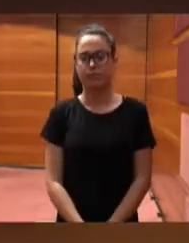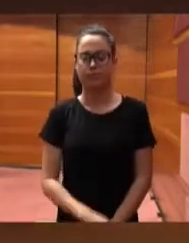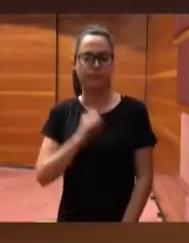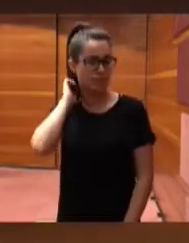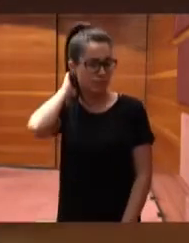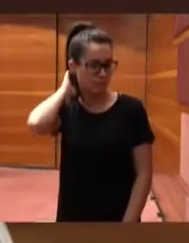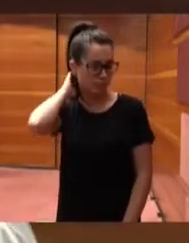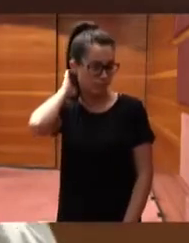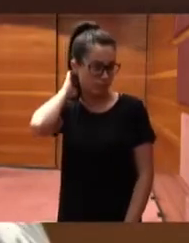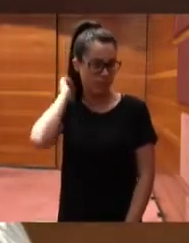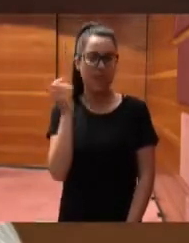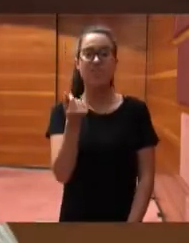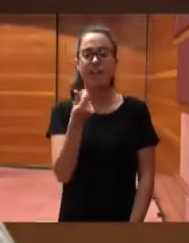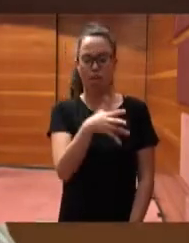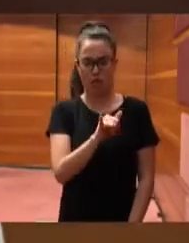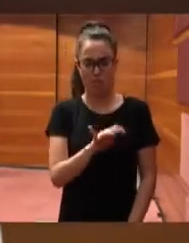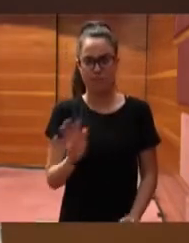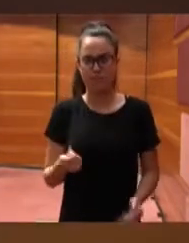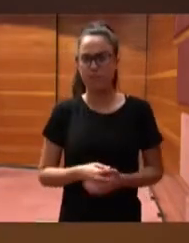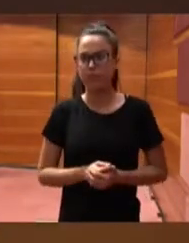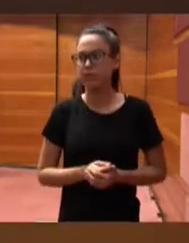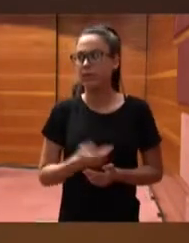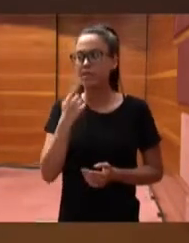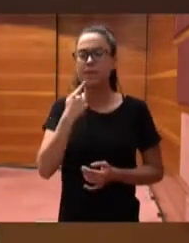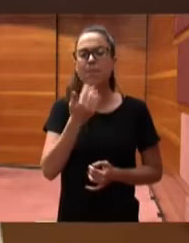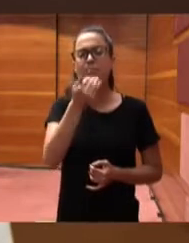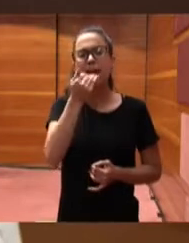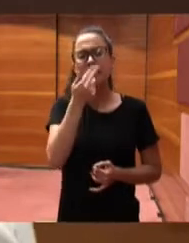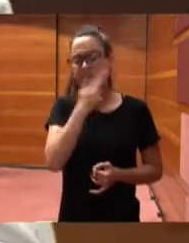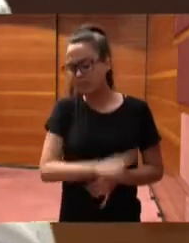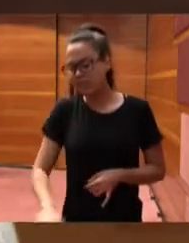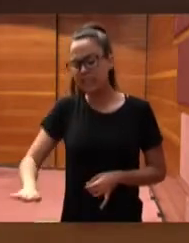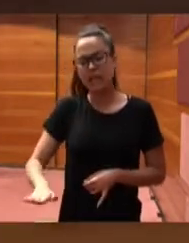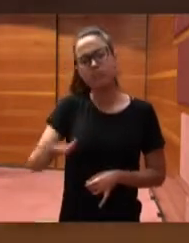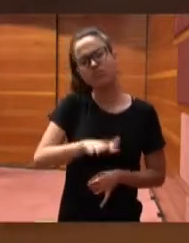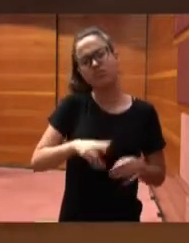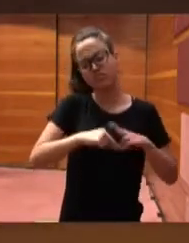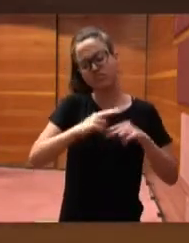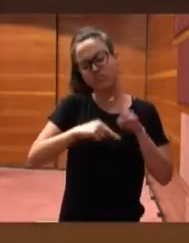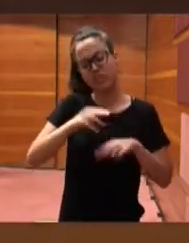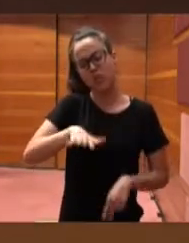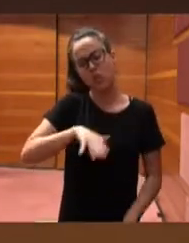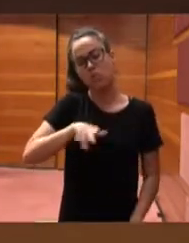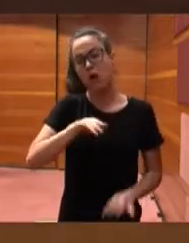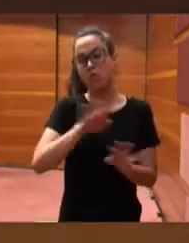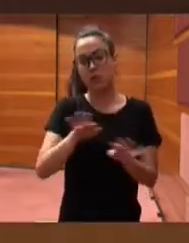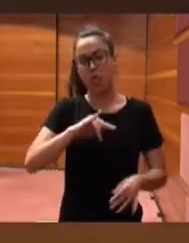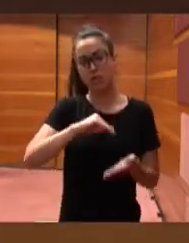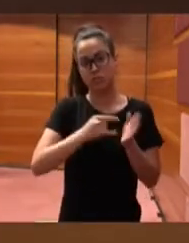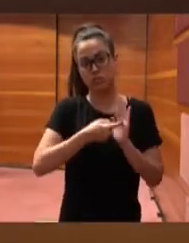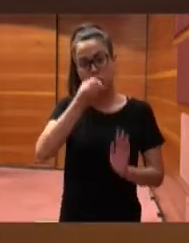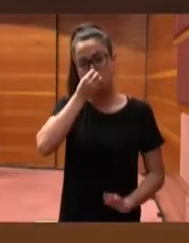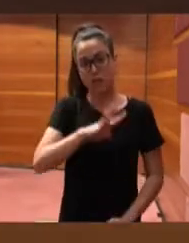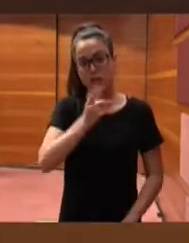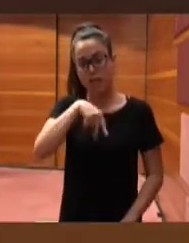tener un dinero y dónde cubrir parques infantiles. Y bueno, pues ha salido bien, sobre todo porque